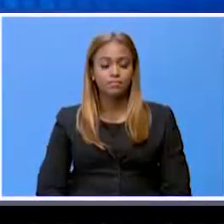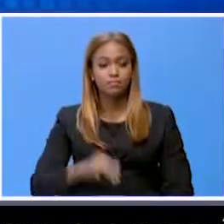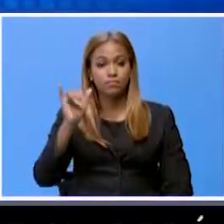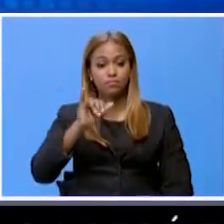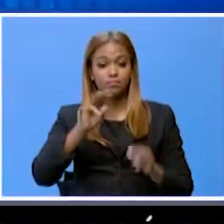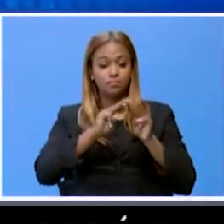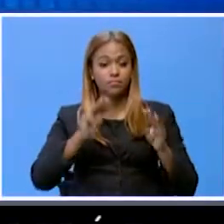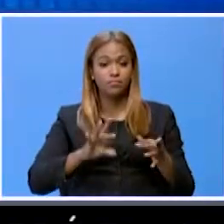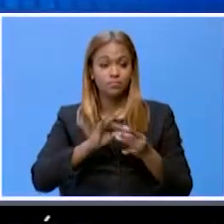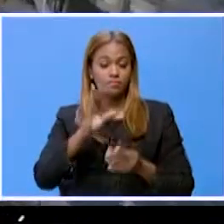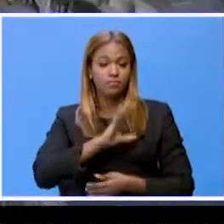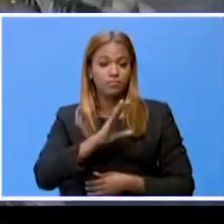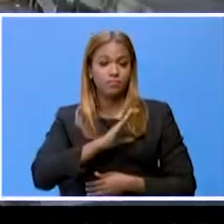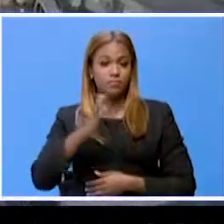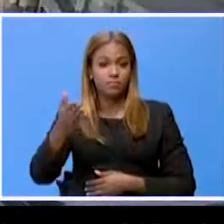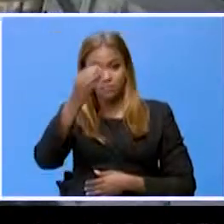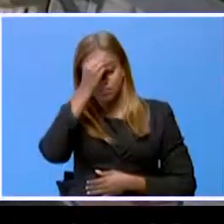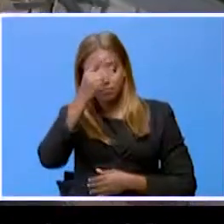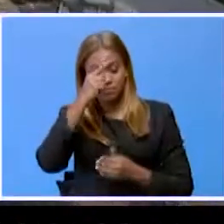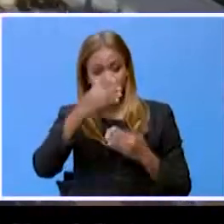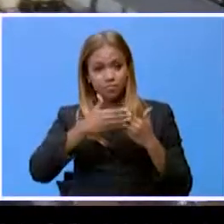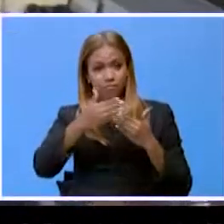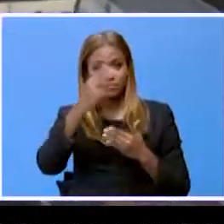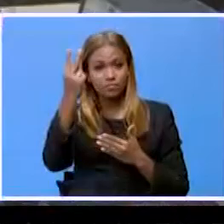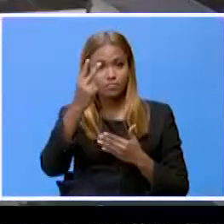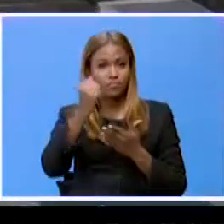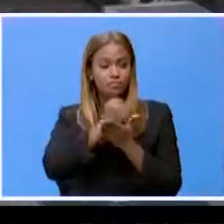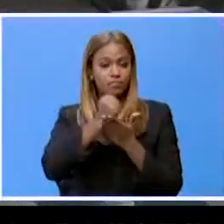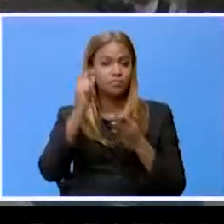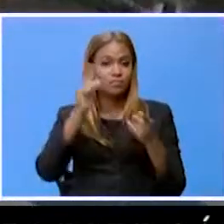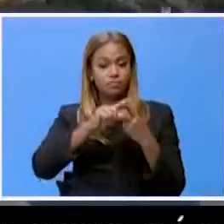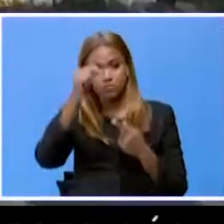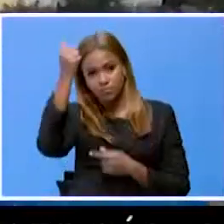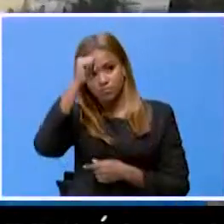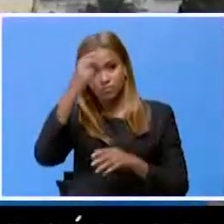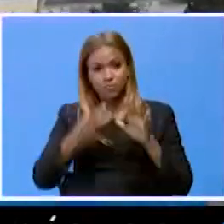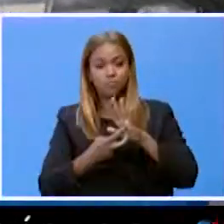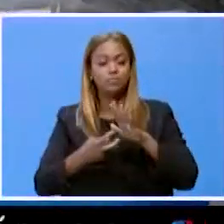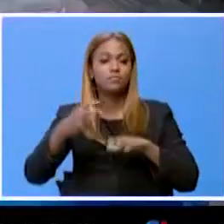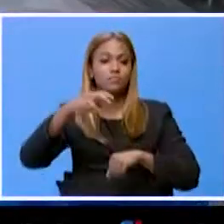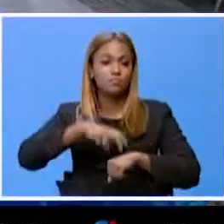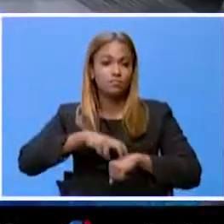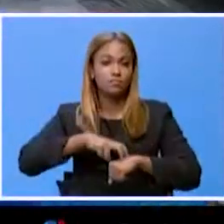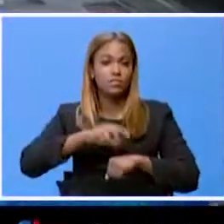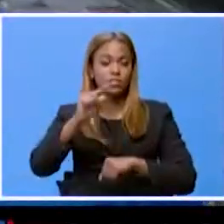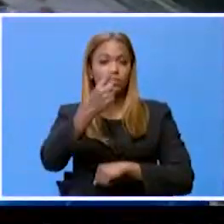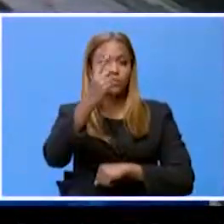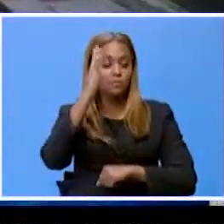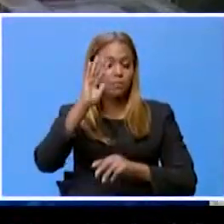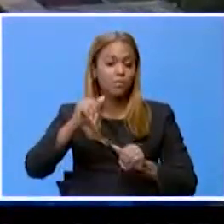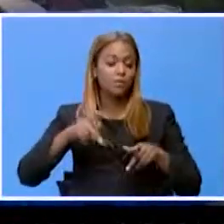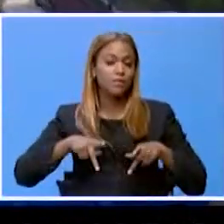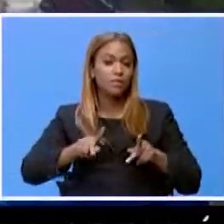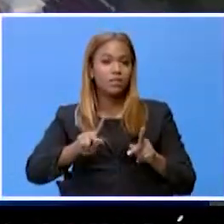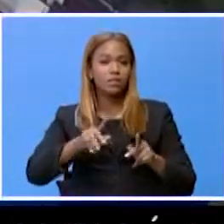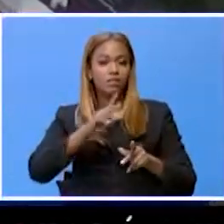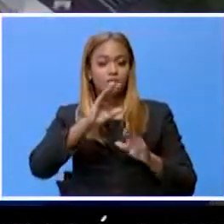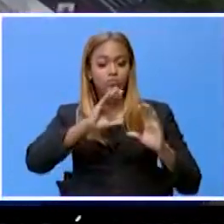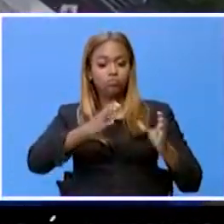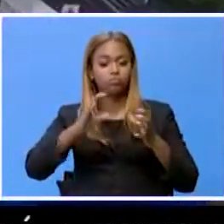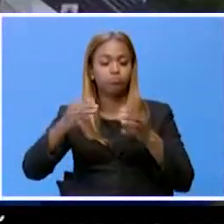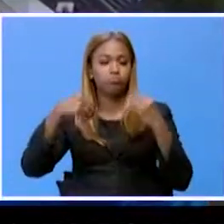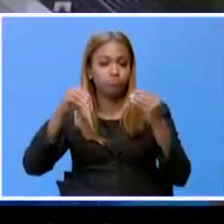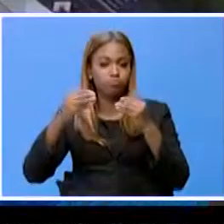Además, el Ministerio de Interior y Policía informó que a partir de ese Viernes Santo hasta el Domingo de Resurrección solo se permitirá a los